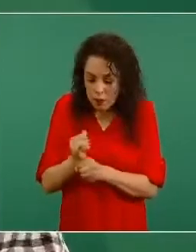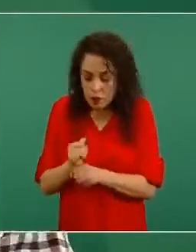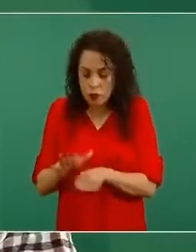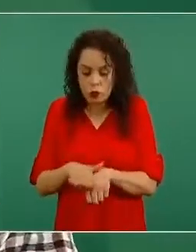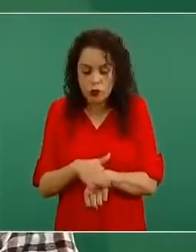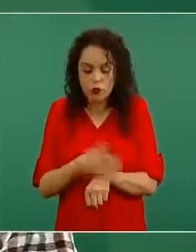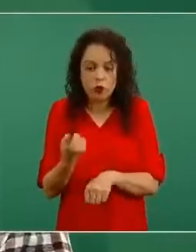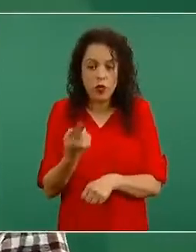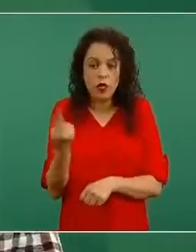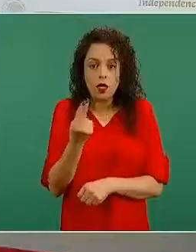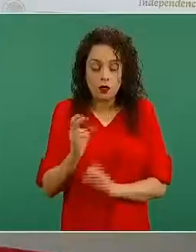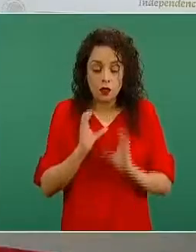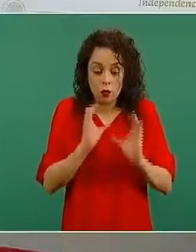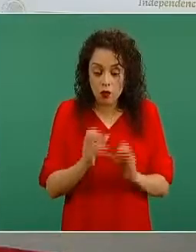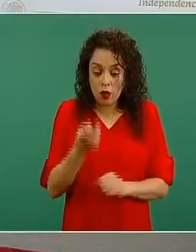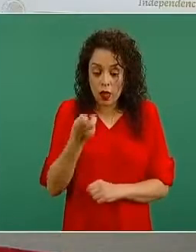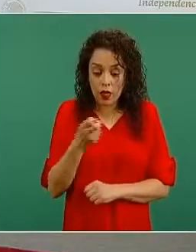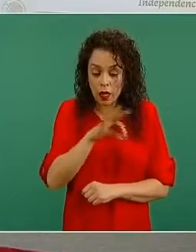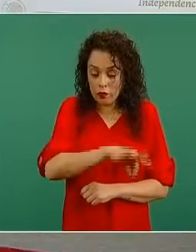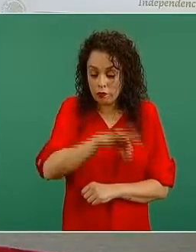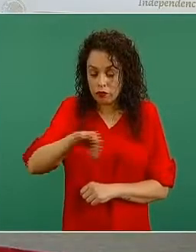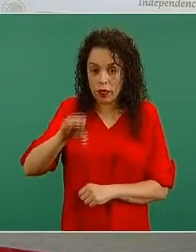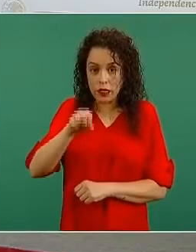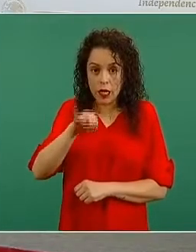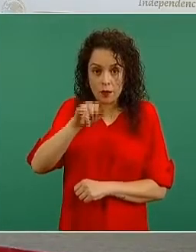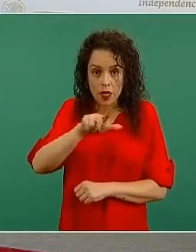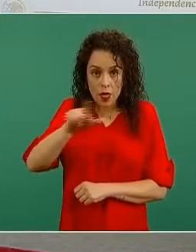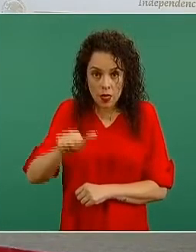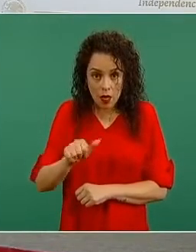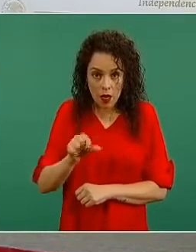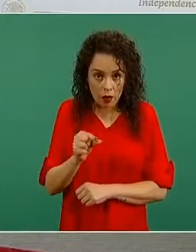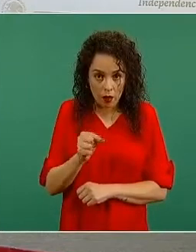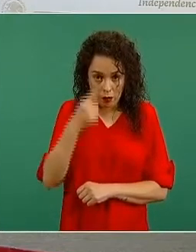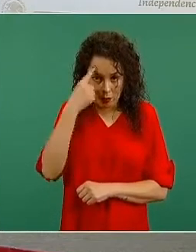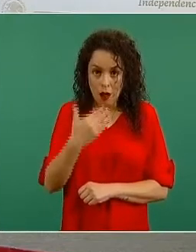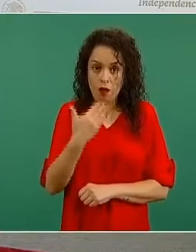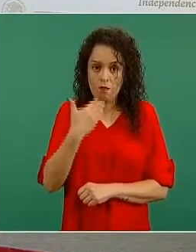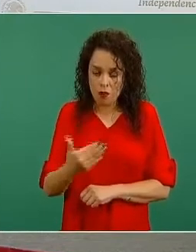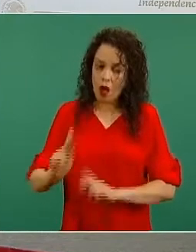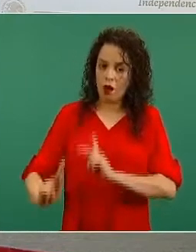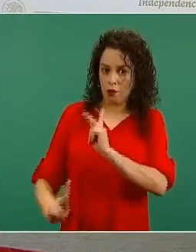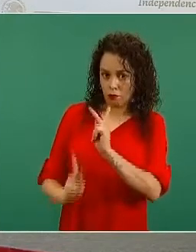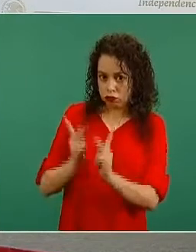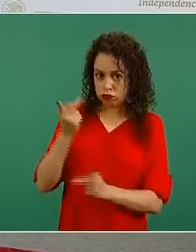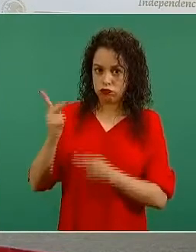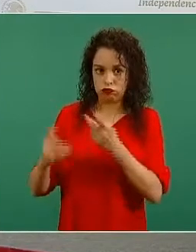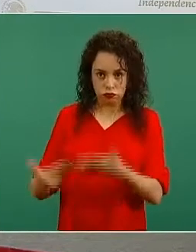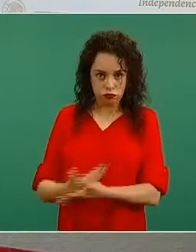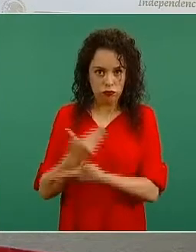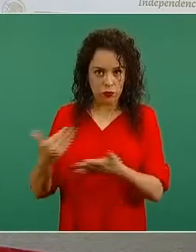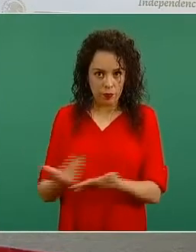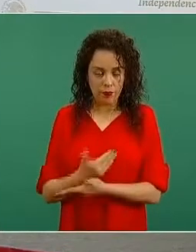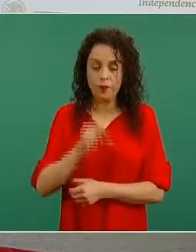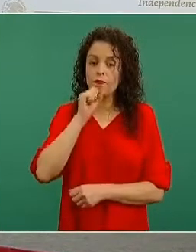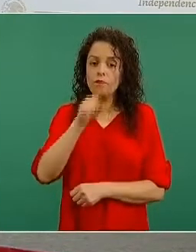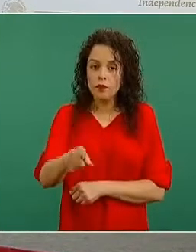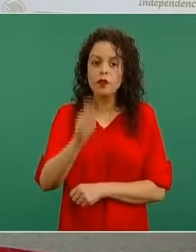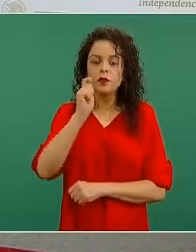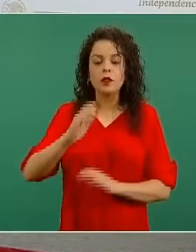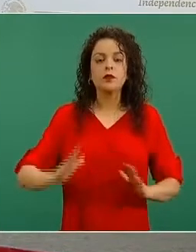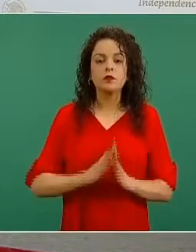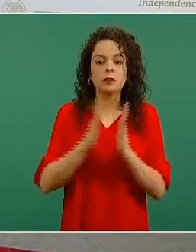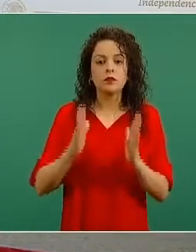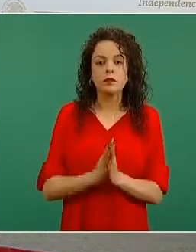la conservación de las semillas en condiciones adecuadas. Participa también la Secretaría de Economía, en la medida en